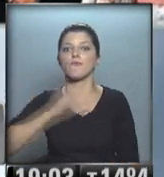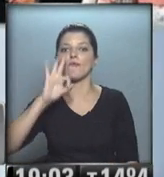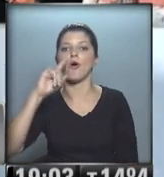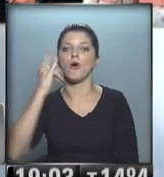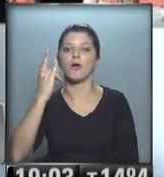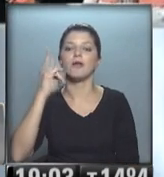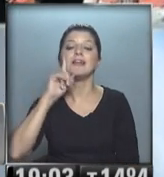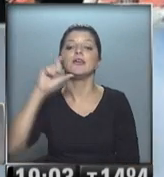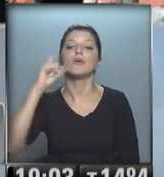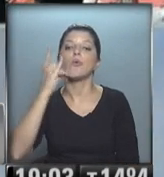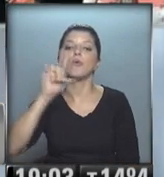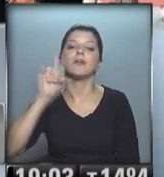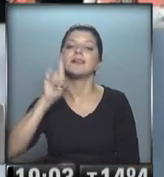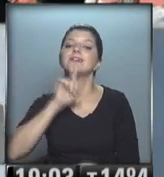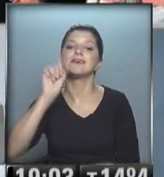es cierto?